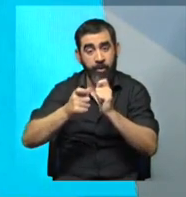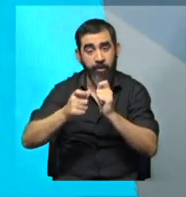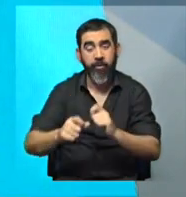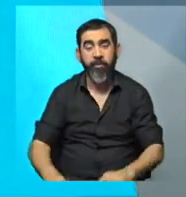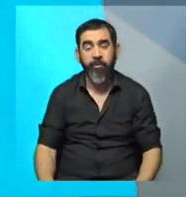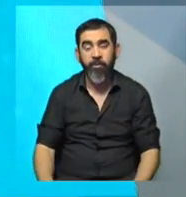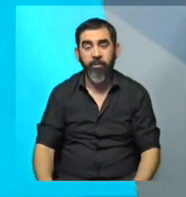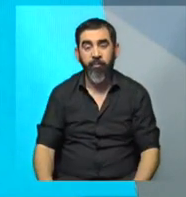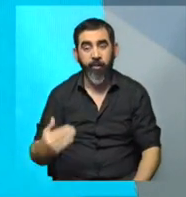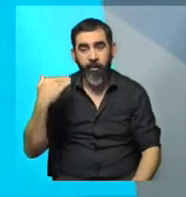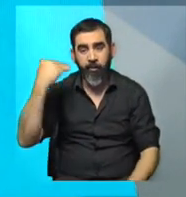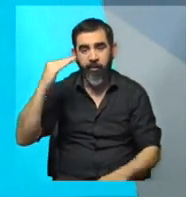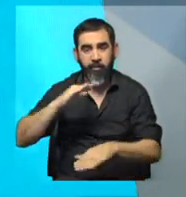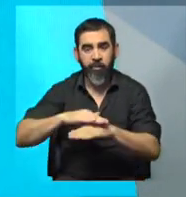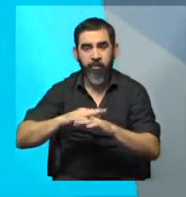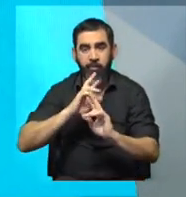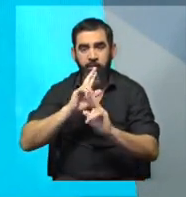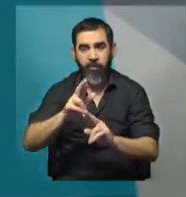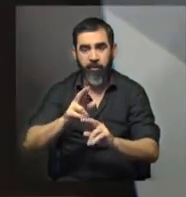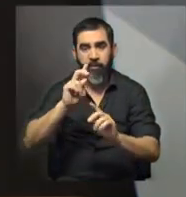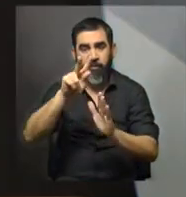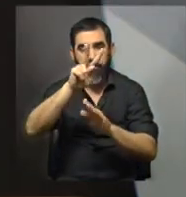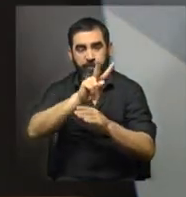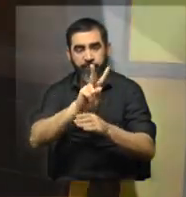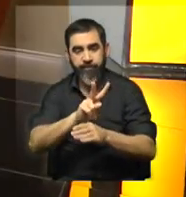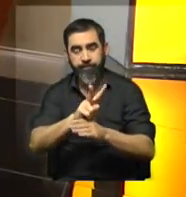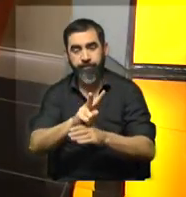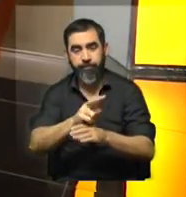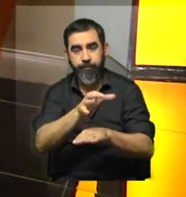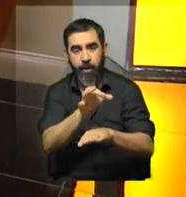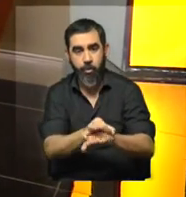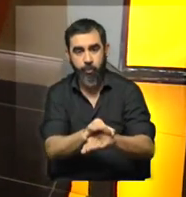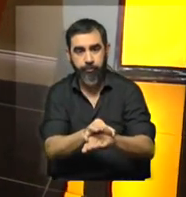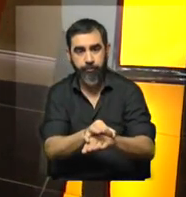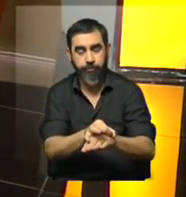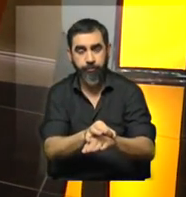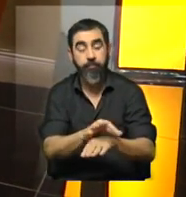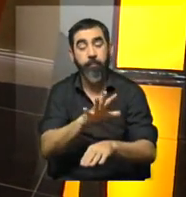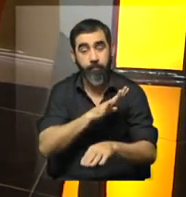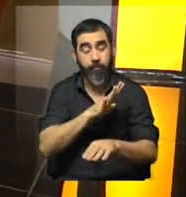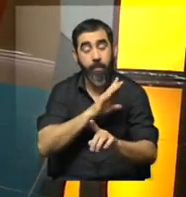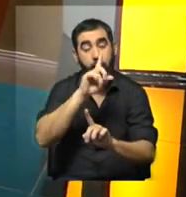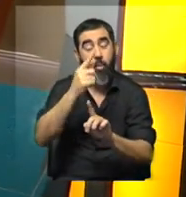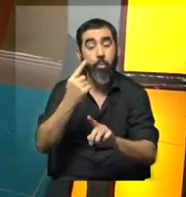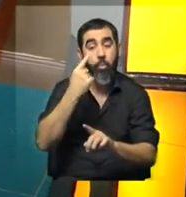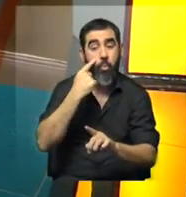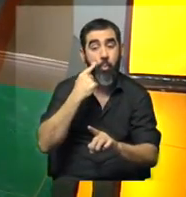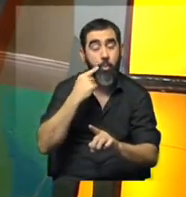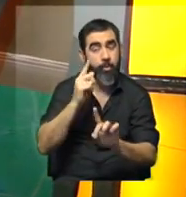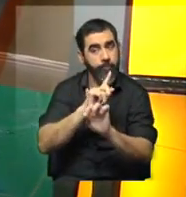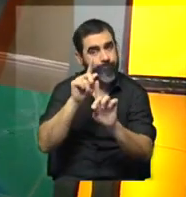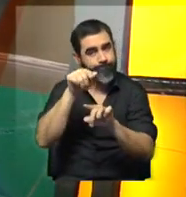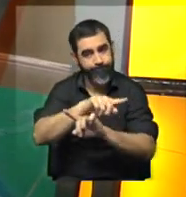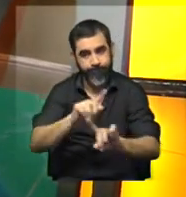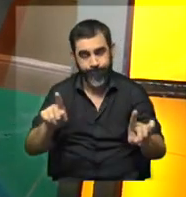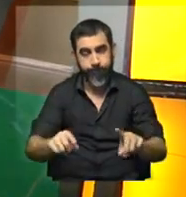es reportada por los adultos responsables, y la medición directa del actímetro. Y uh-huh. una vez más, hay algún numerito que no debería estar ahí,